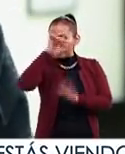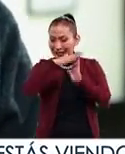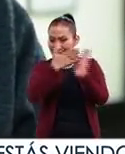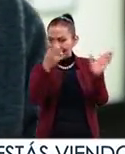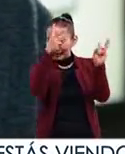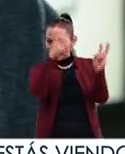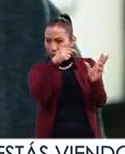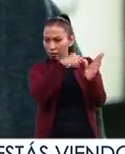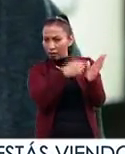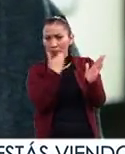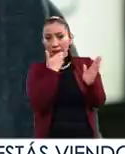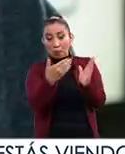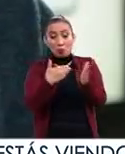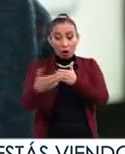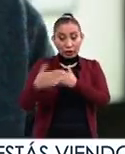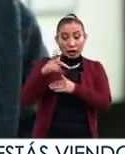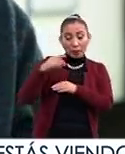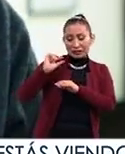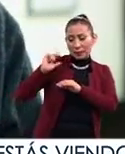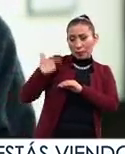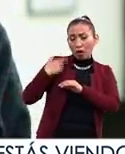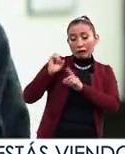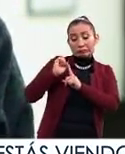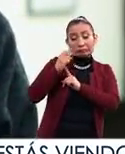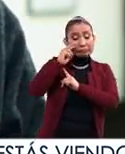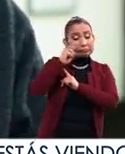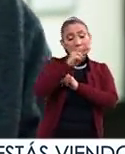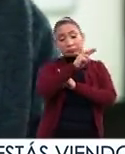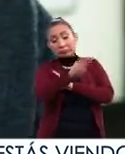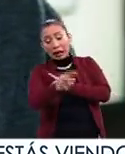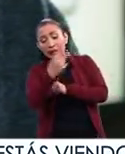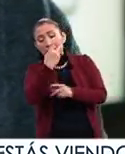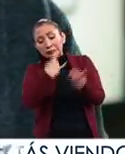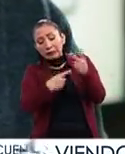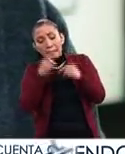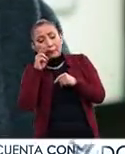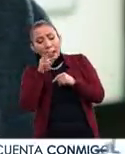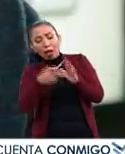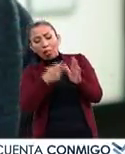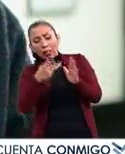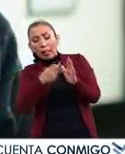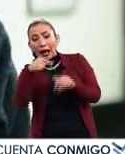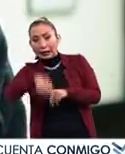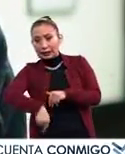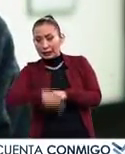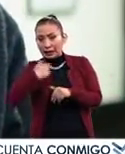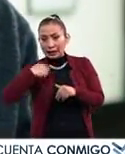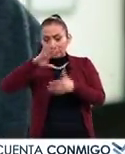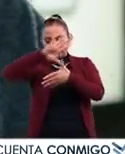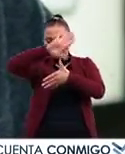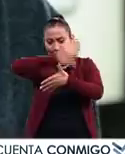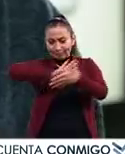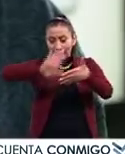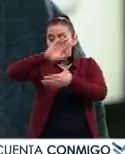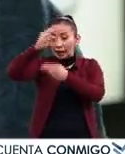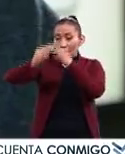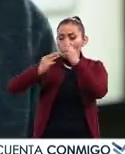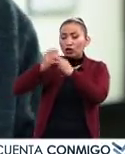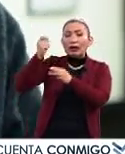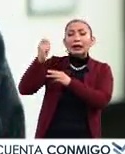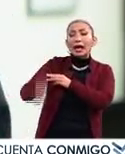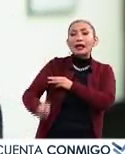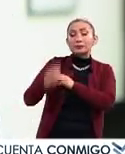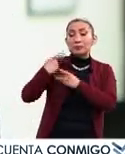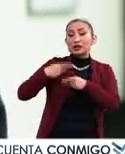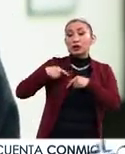libro que está muy en boga por la reciente situación que se ha venido dando en nuestro continente y en el mundo en general